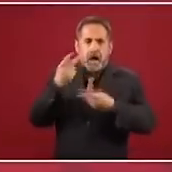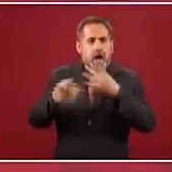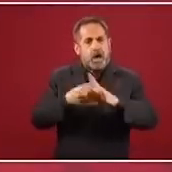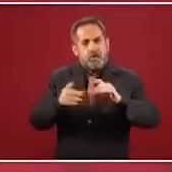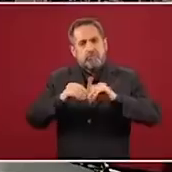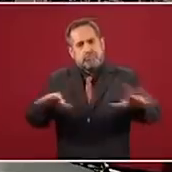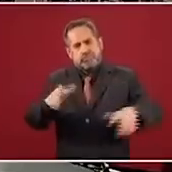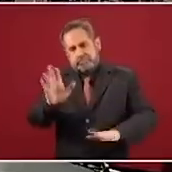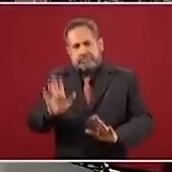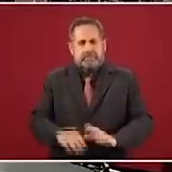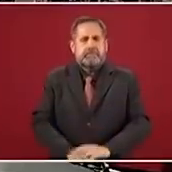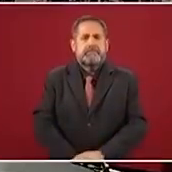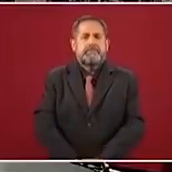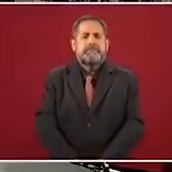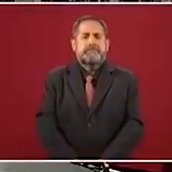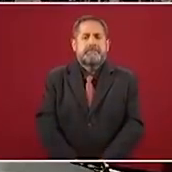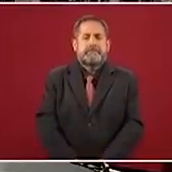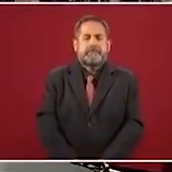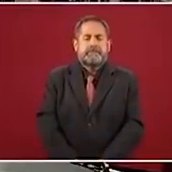Sobre el tema.